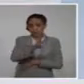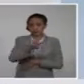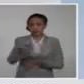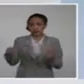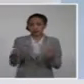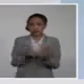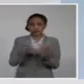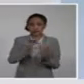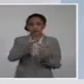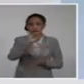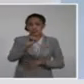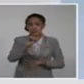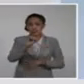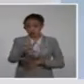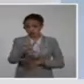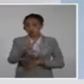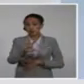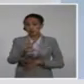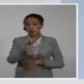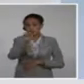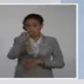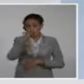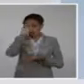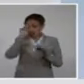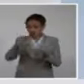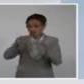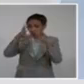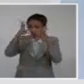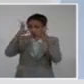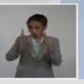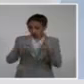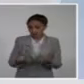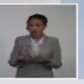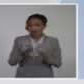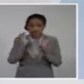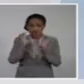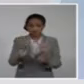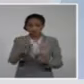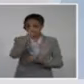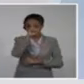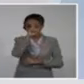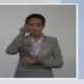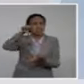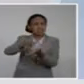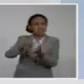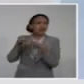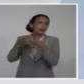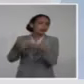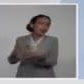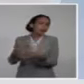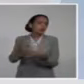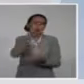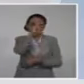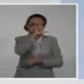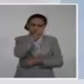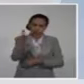24.705 pacientes ingresados en sus unidades de salud, en centros de aislamiento,